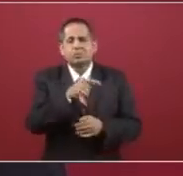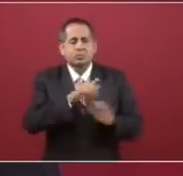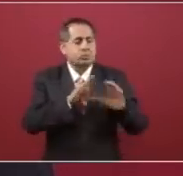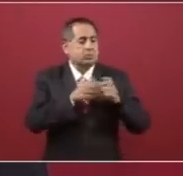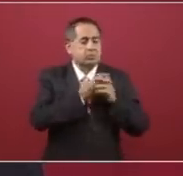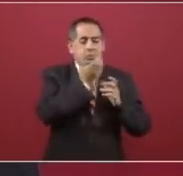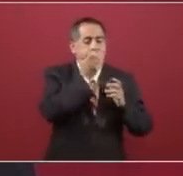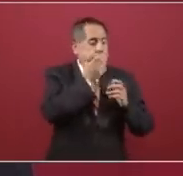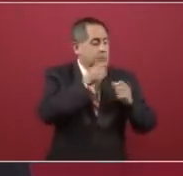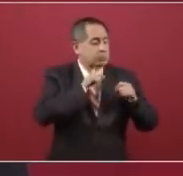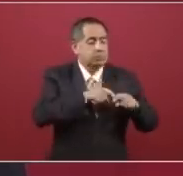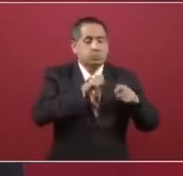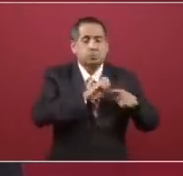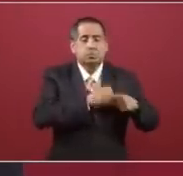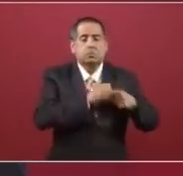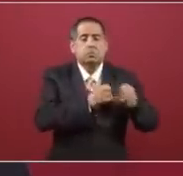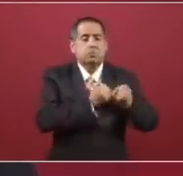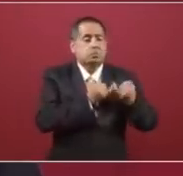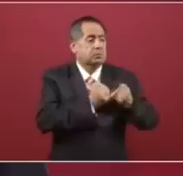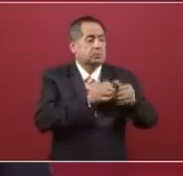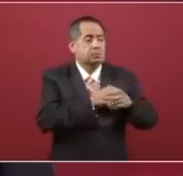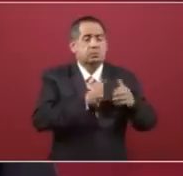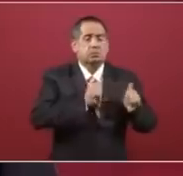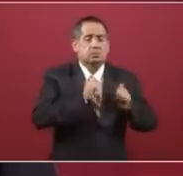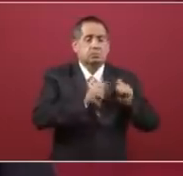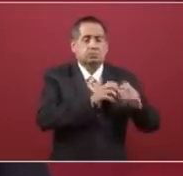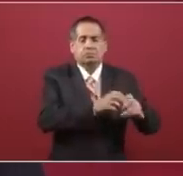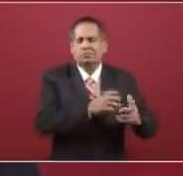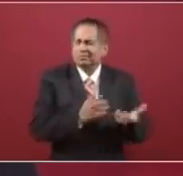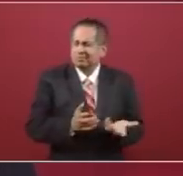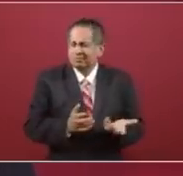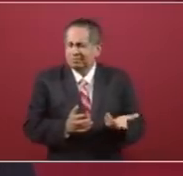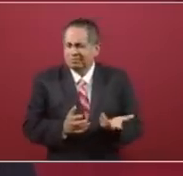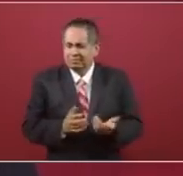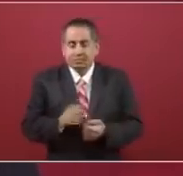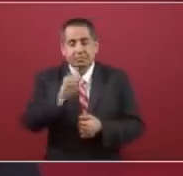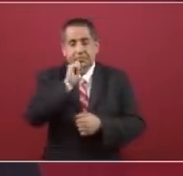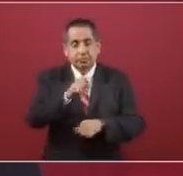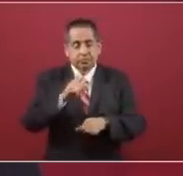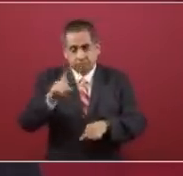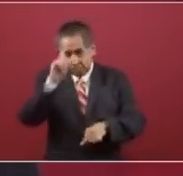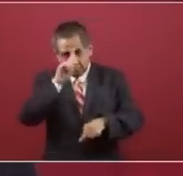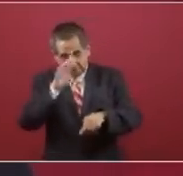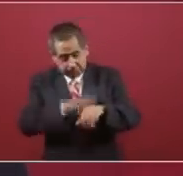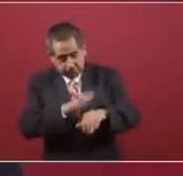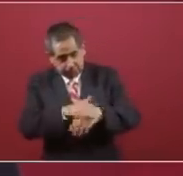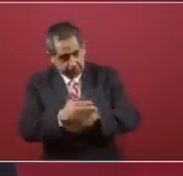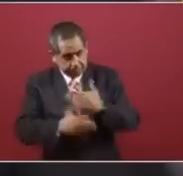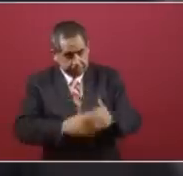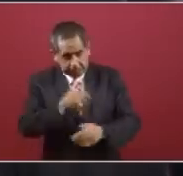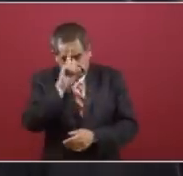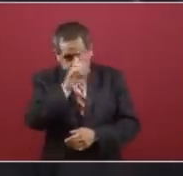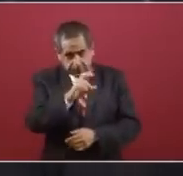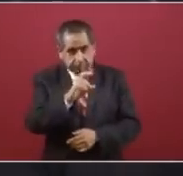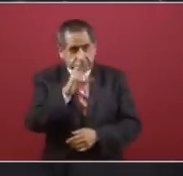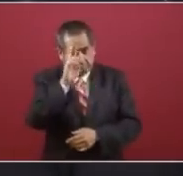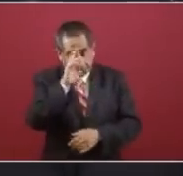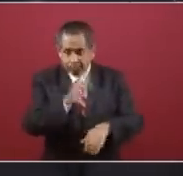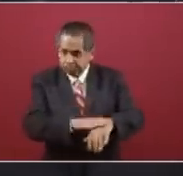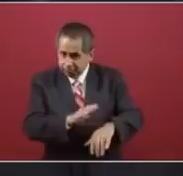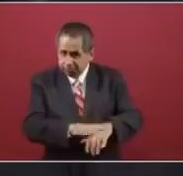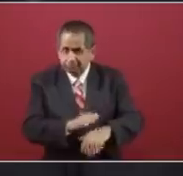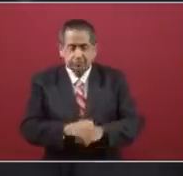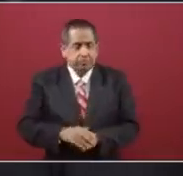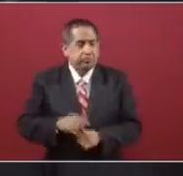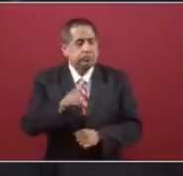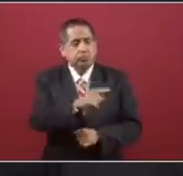el conservador y lo mismo en el caso de esta recomendación respetuosa que cuiden